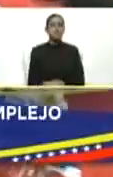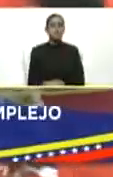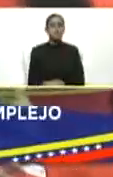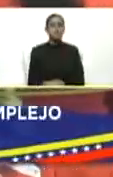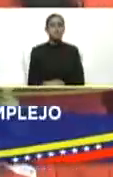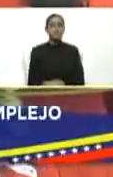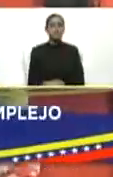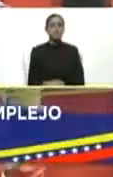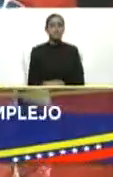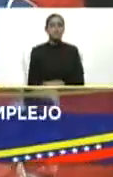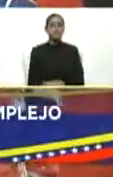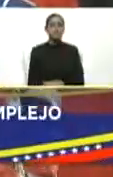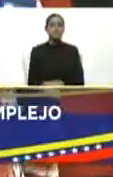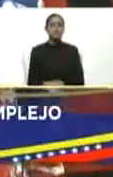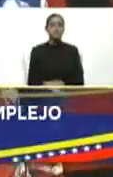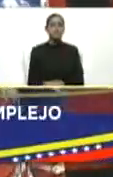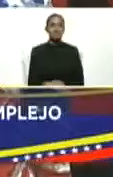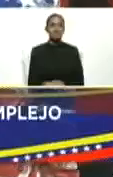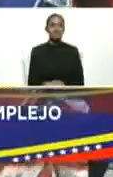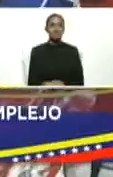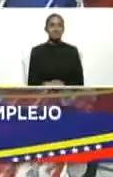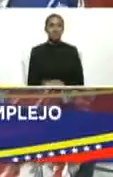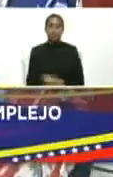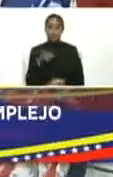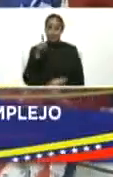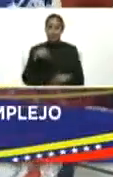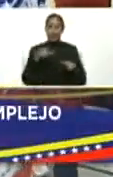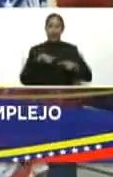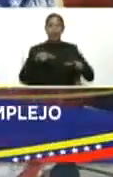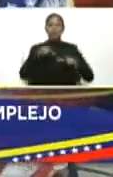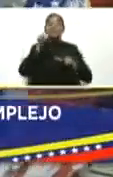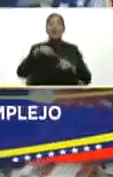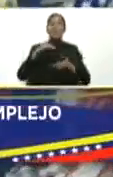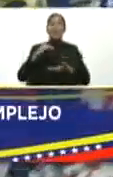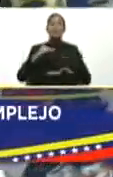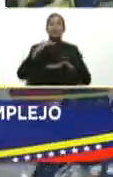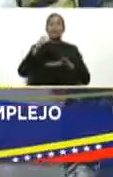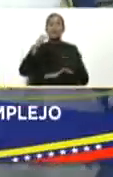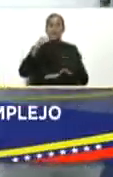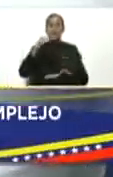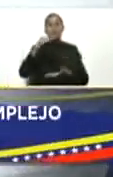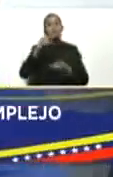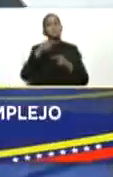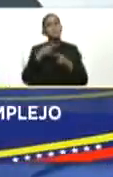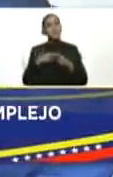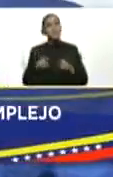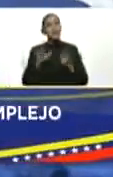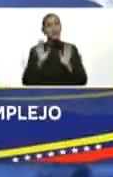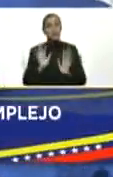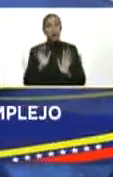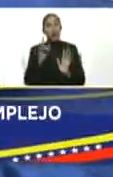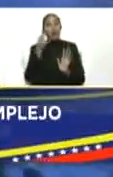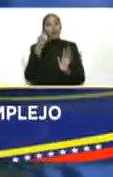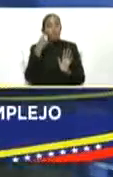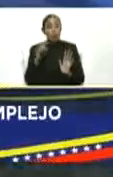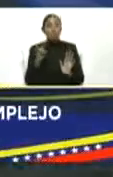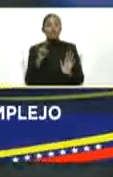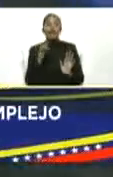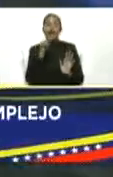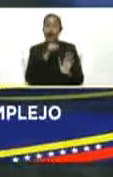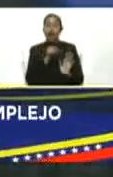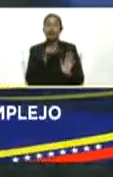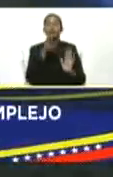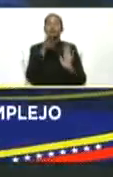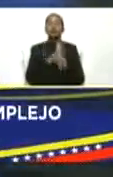Vamos a contar aquí igualmente con una unidad de apoyo transfusional que no es el banco de sangre, pero es un reservorio para las unidades